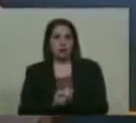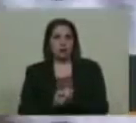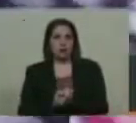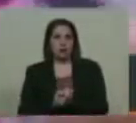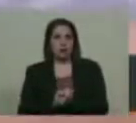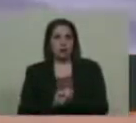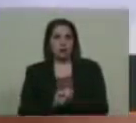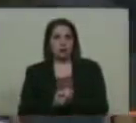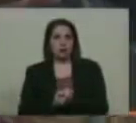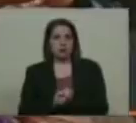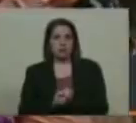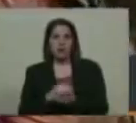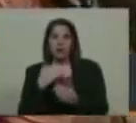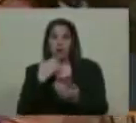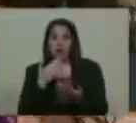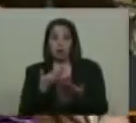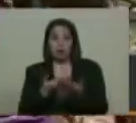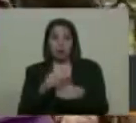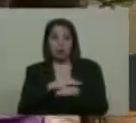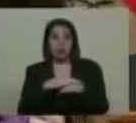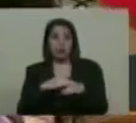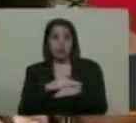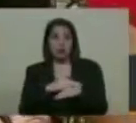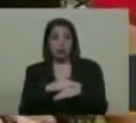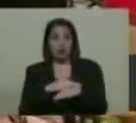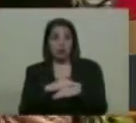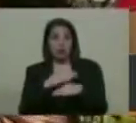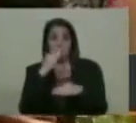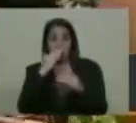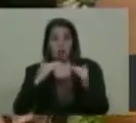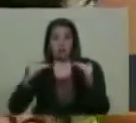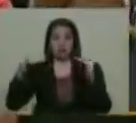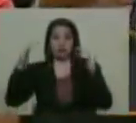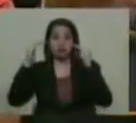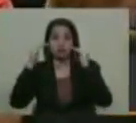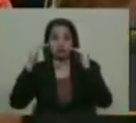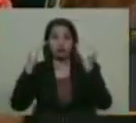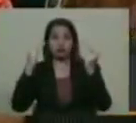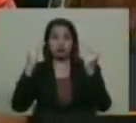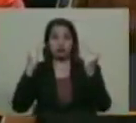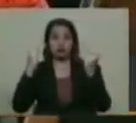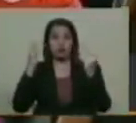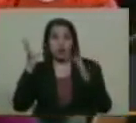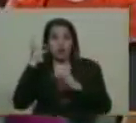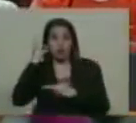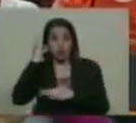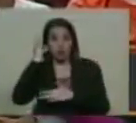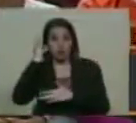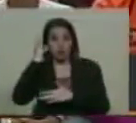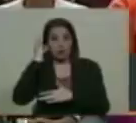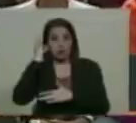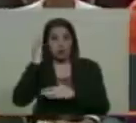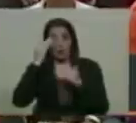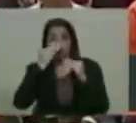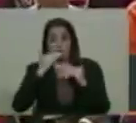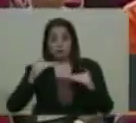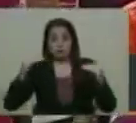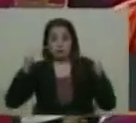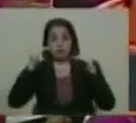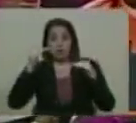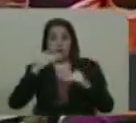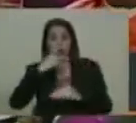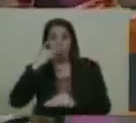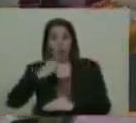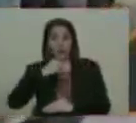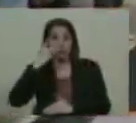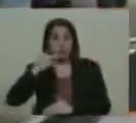Y yo les pido al alto mando de las mujeres, al alto mando político,